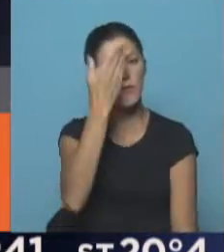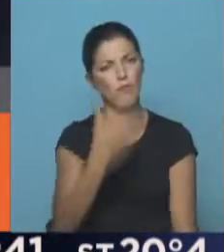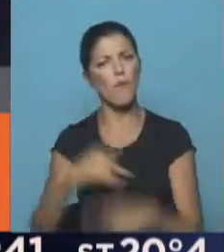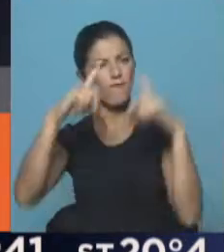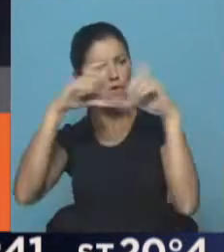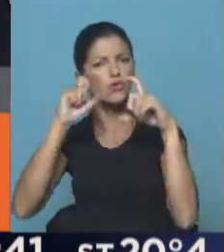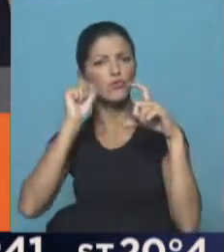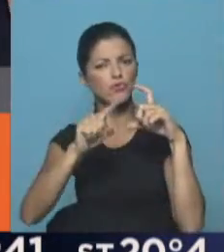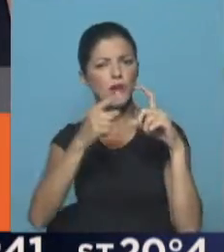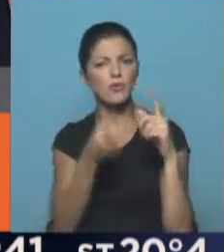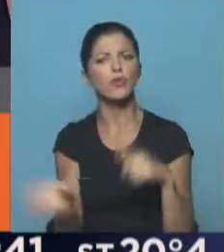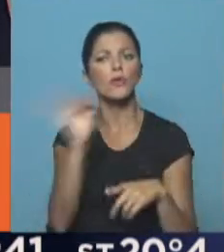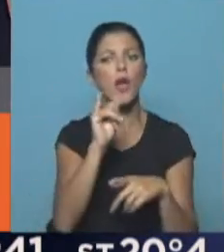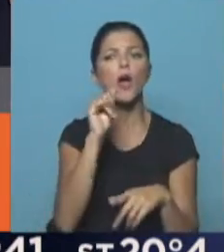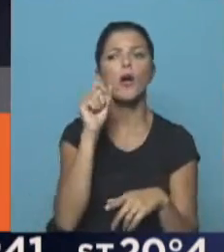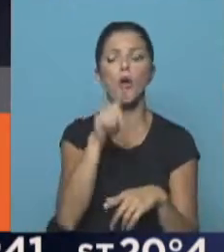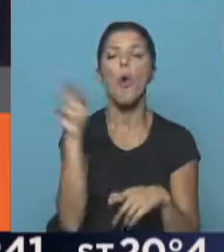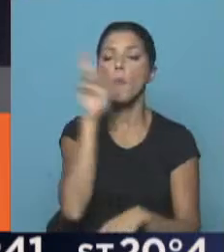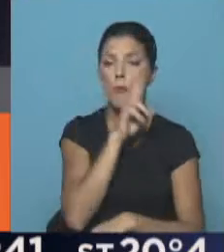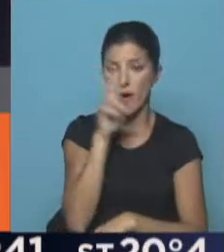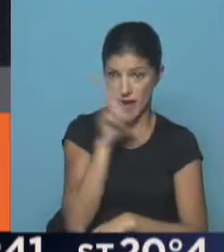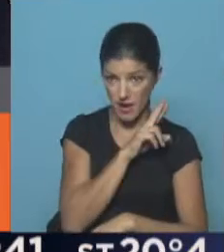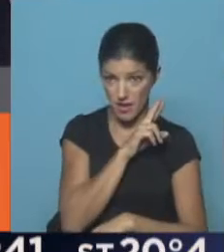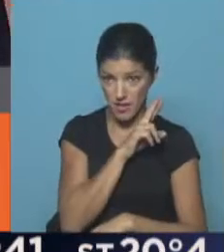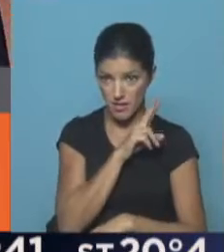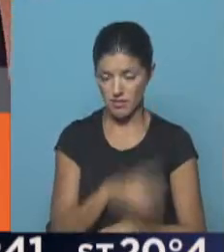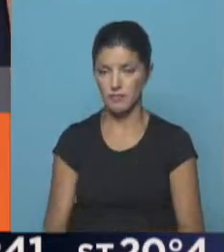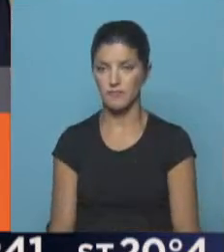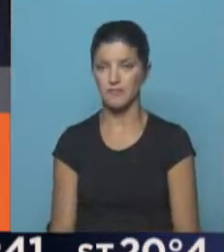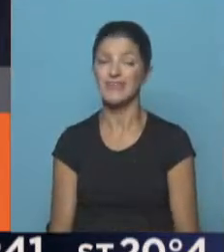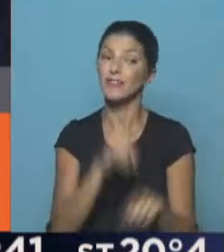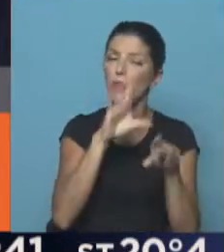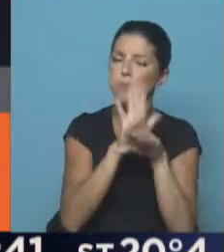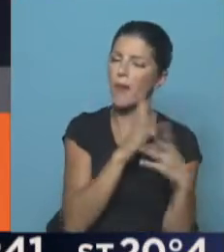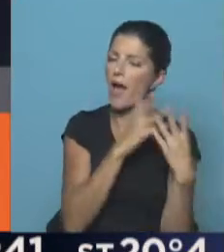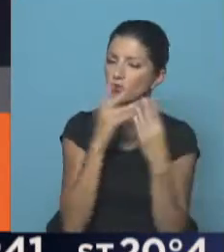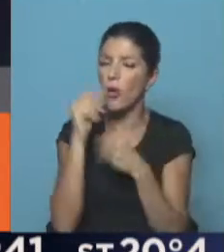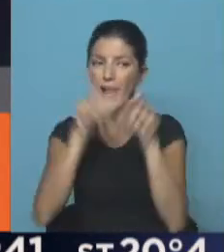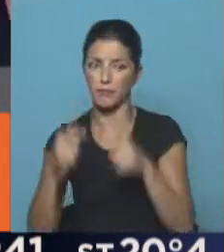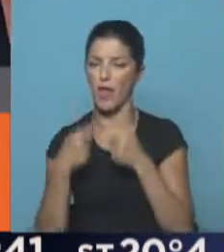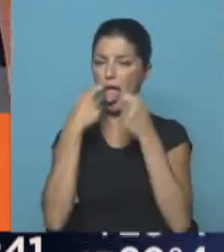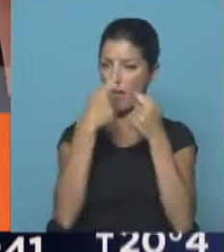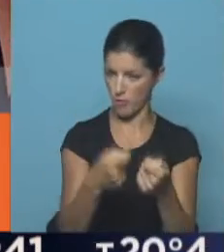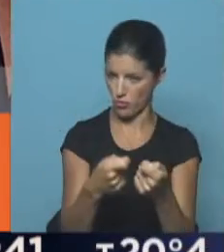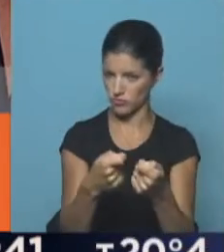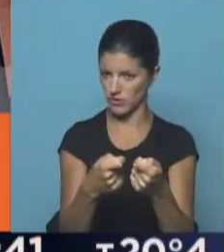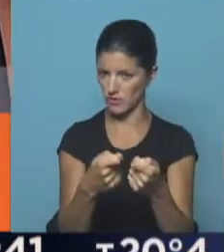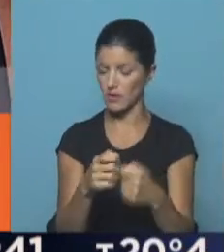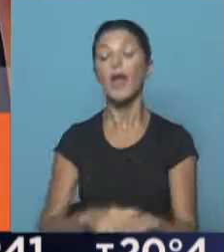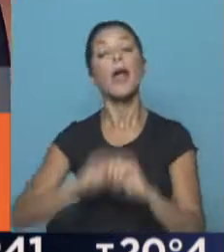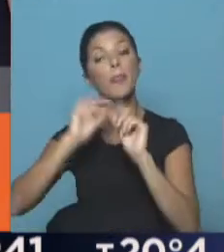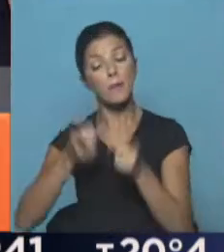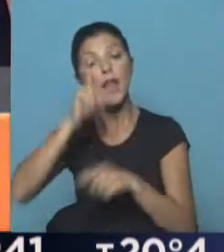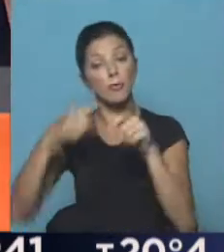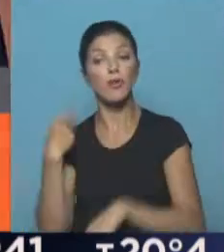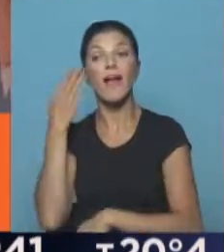con mujeres con chador. Quizás eso lo ayudó y además hubo un mayor nivel de participación en las